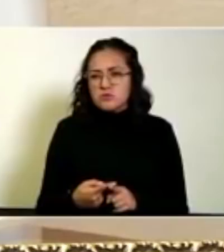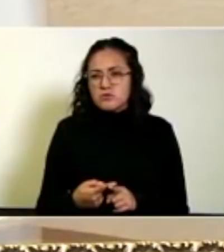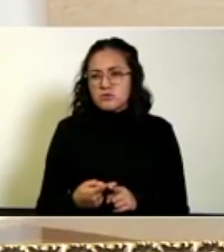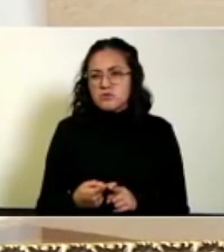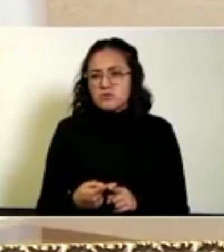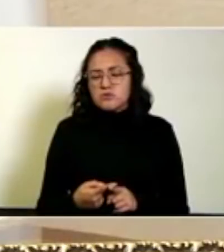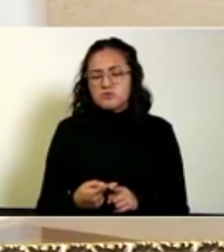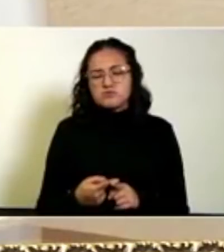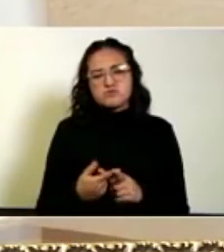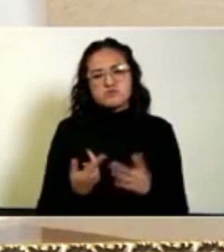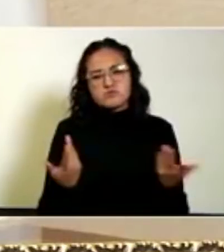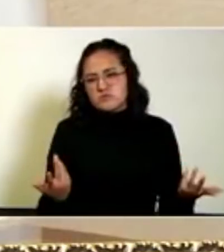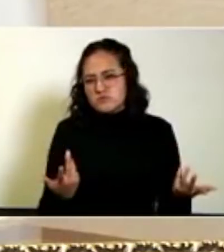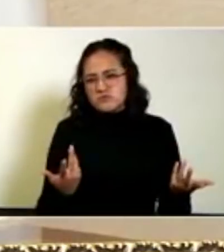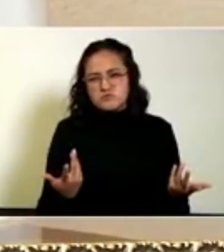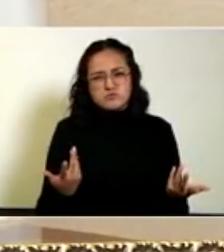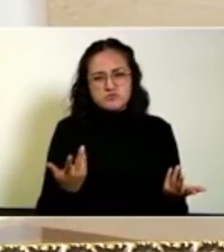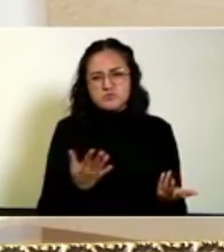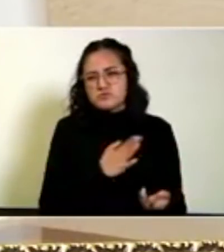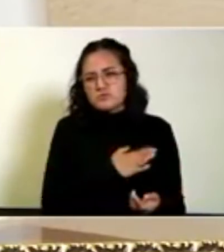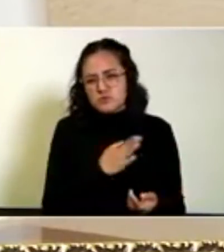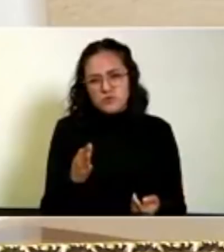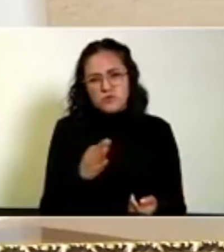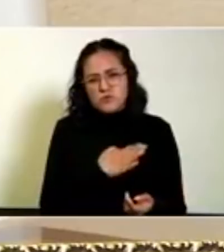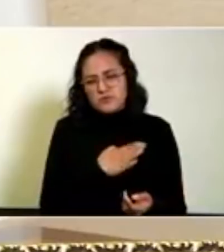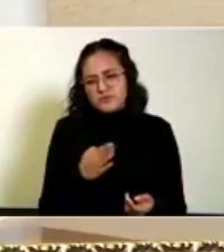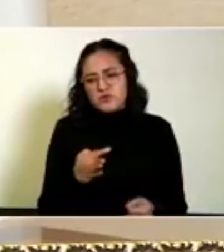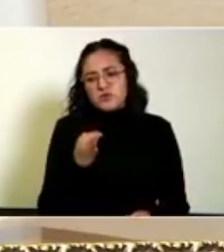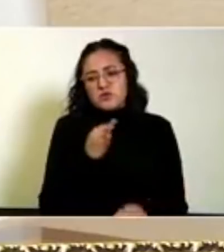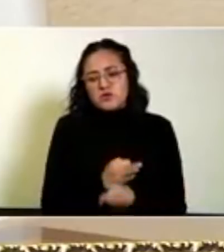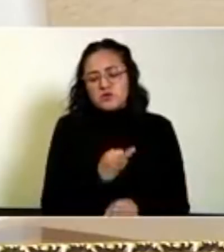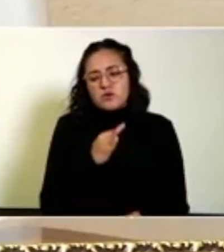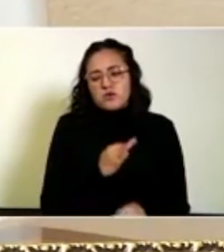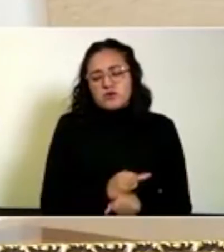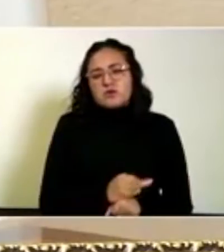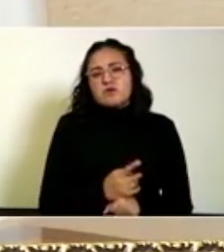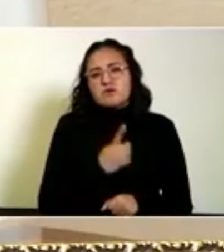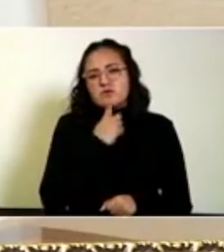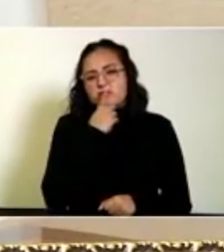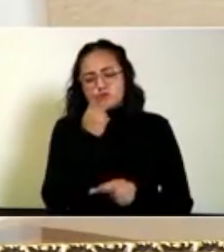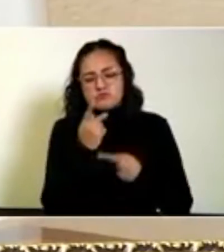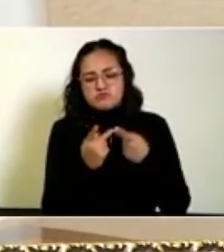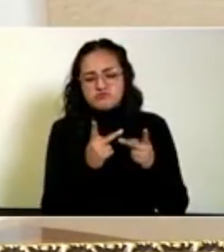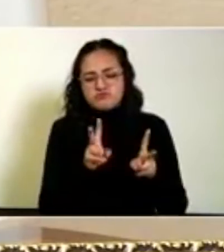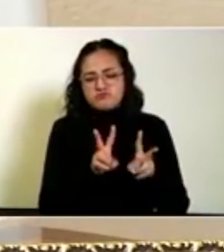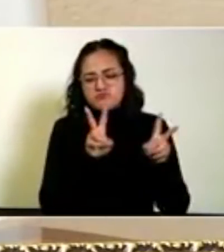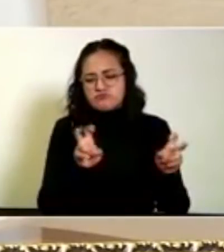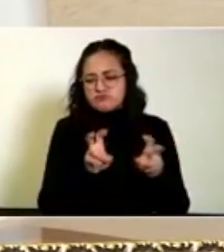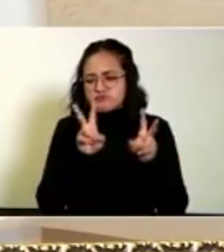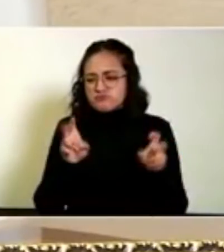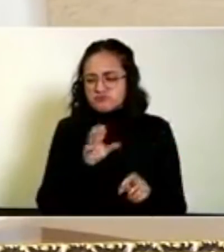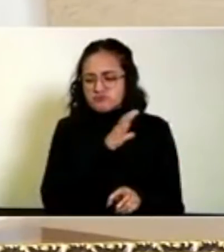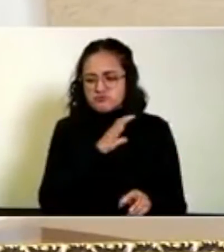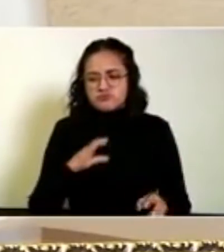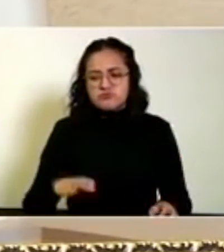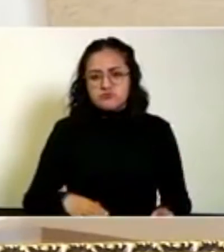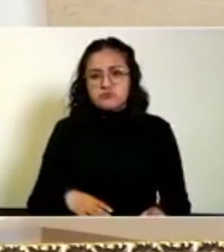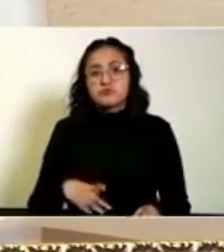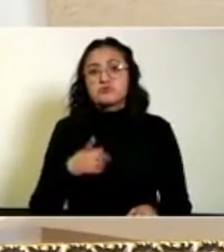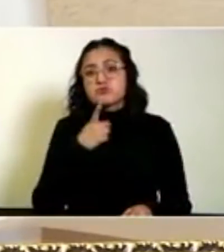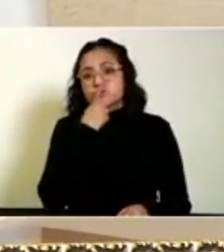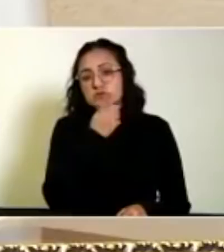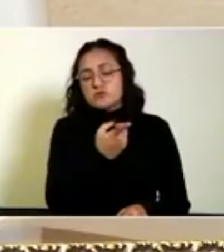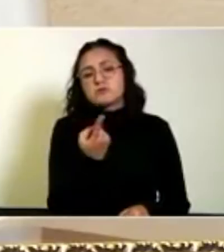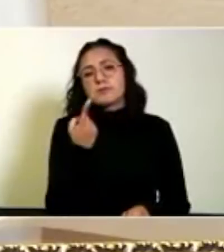bueno yo me he pronunciado en el tema de candidaturas de morena porque se aplique la regla